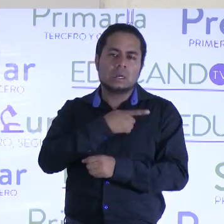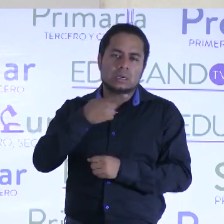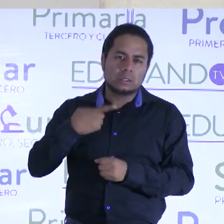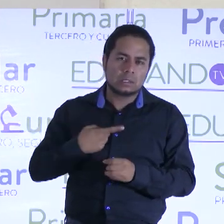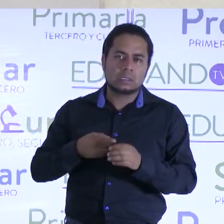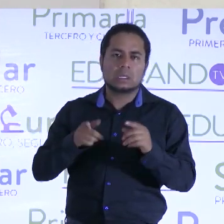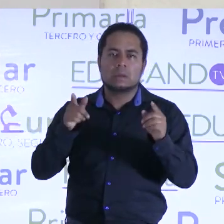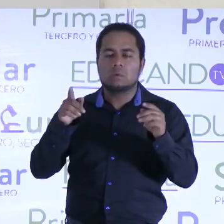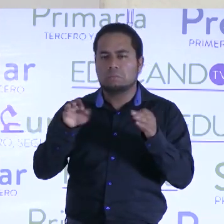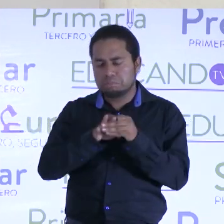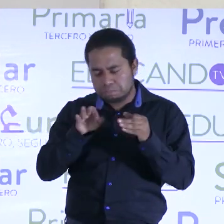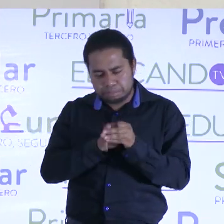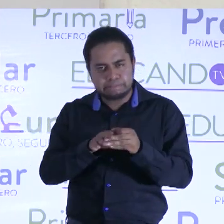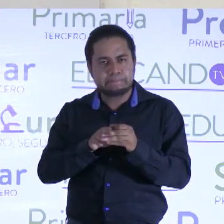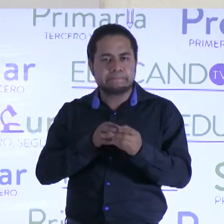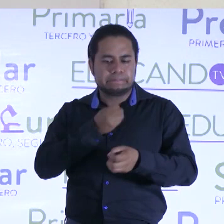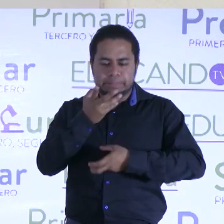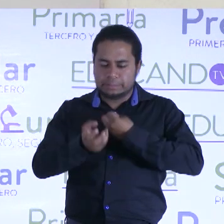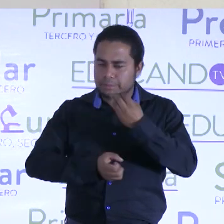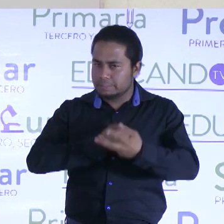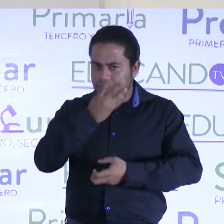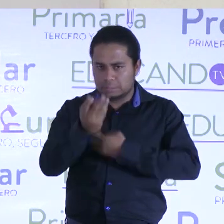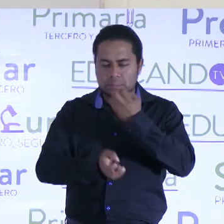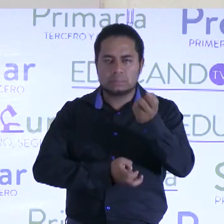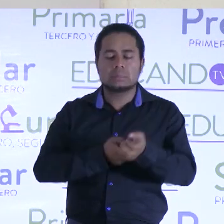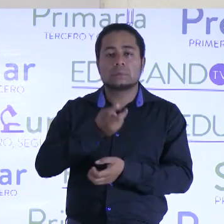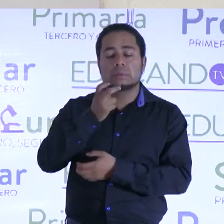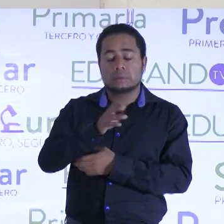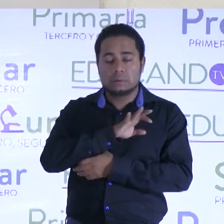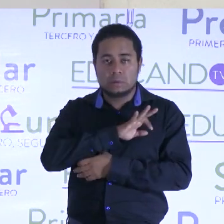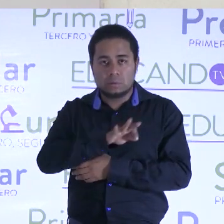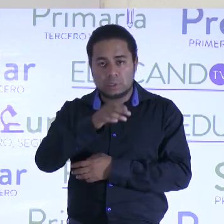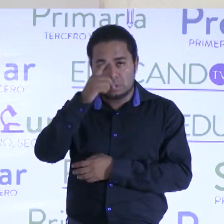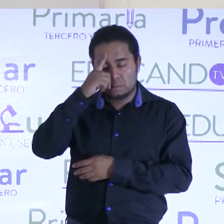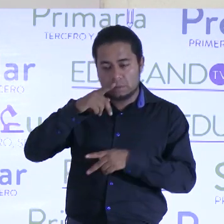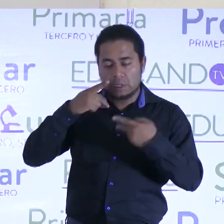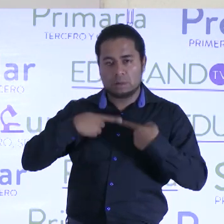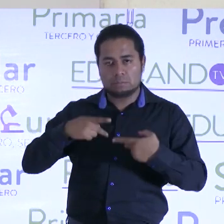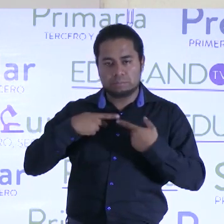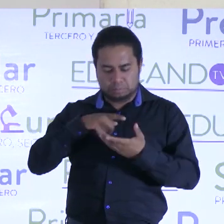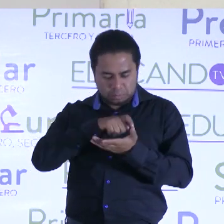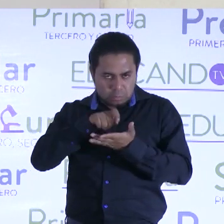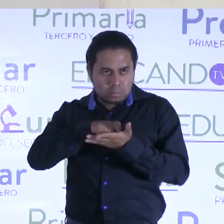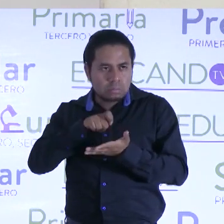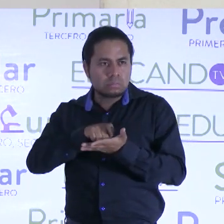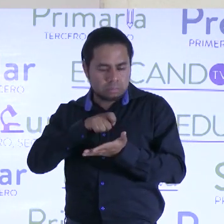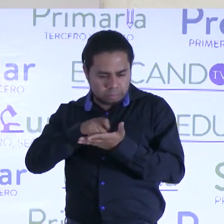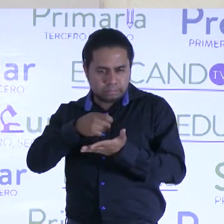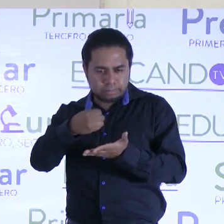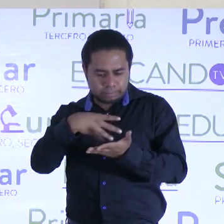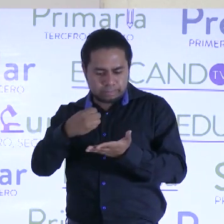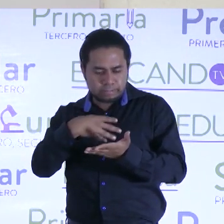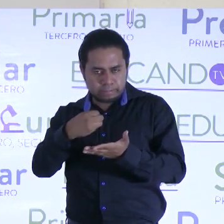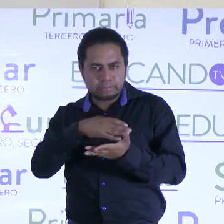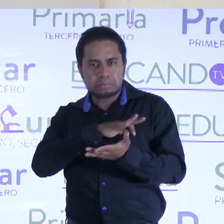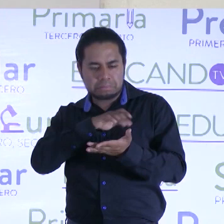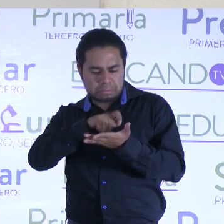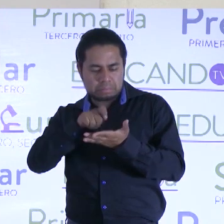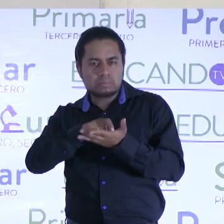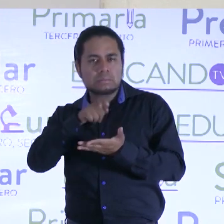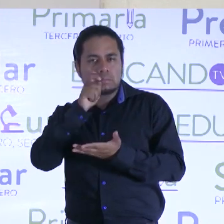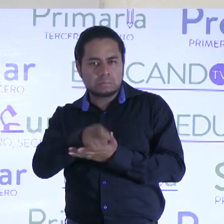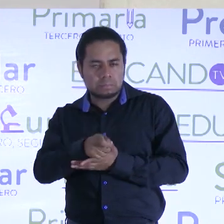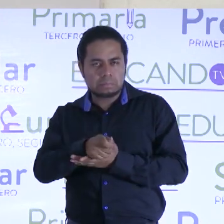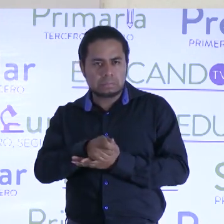de tus respuestas tienen que ser constantes, porque eso le va a permitir al emisor,